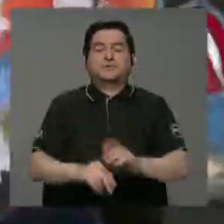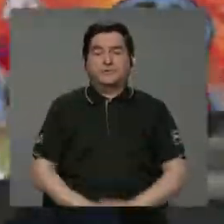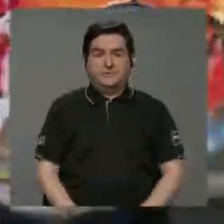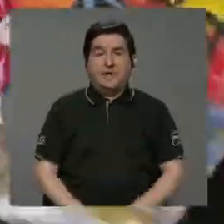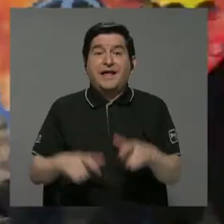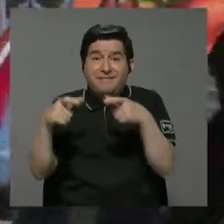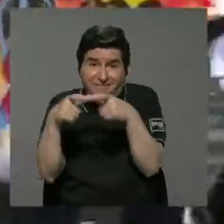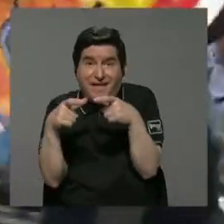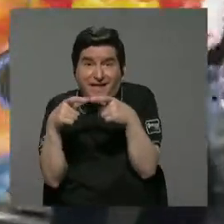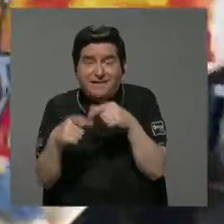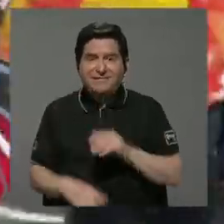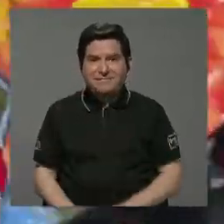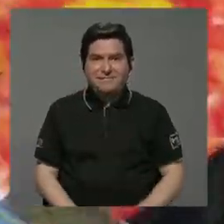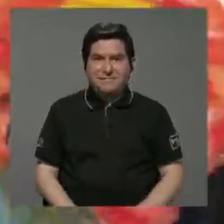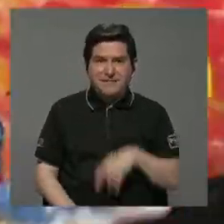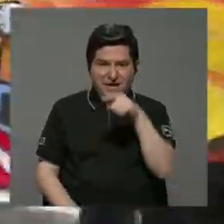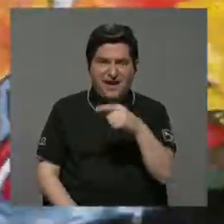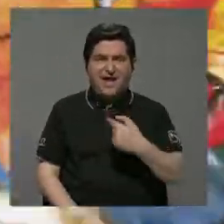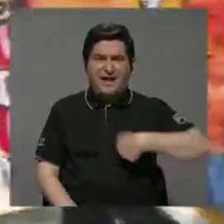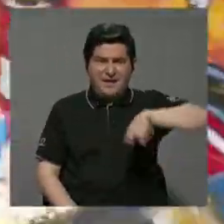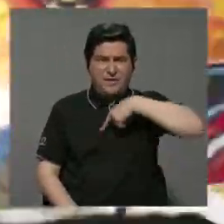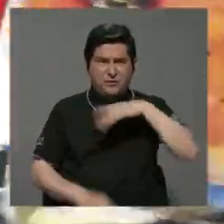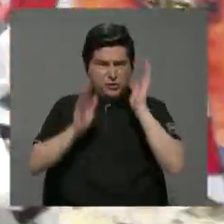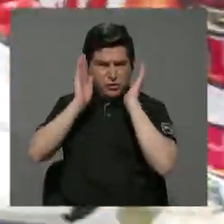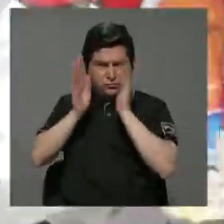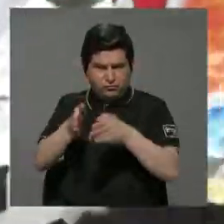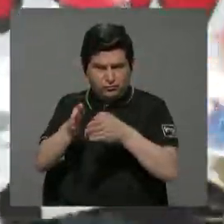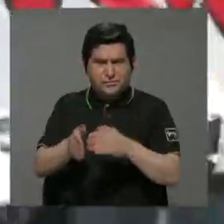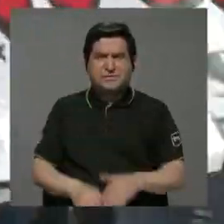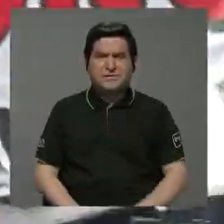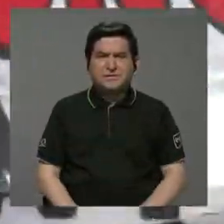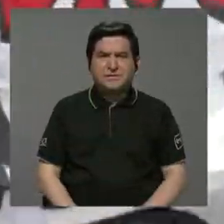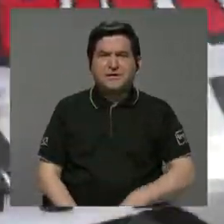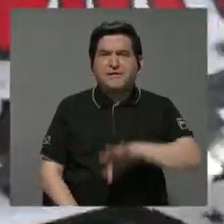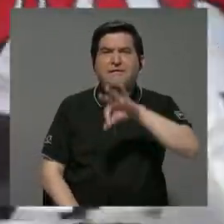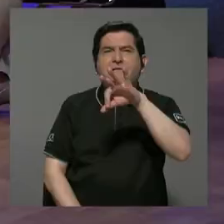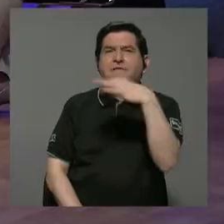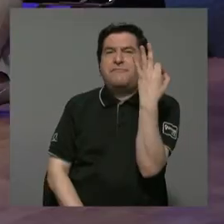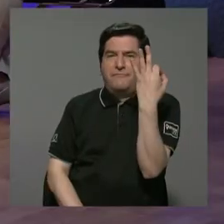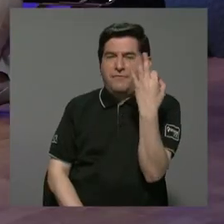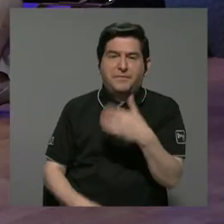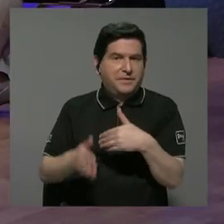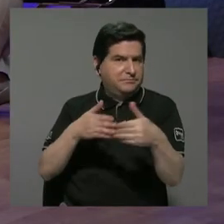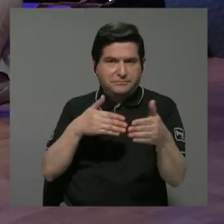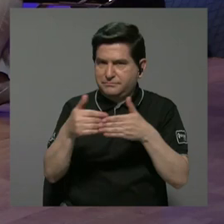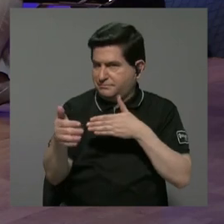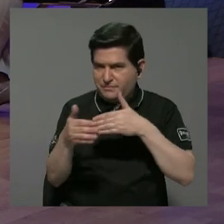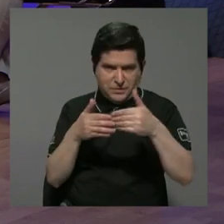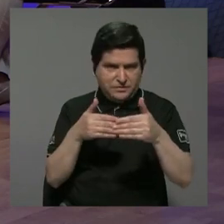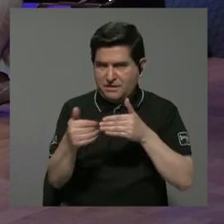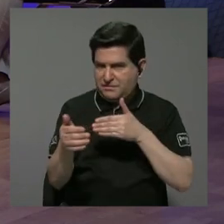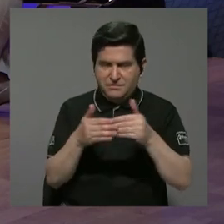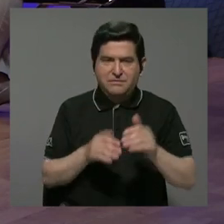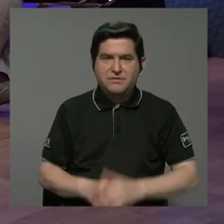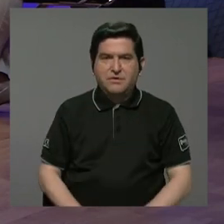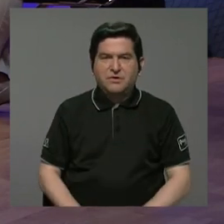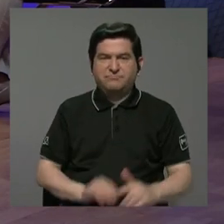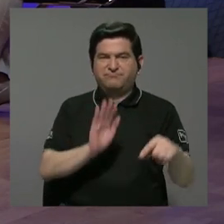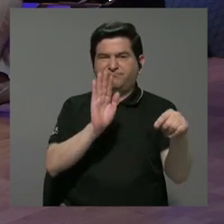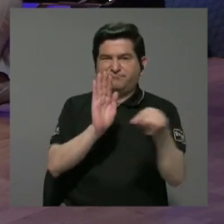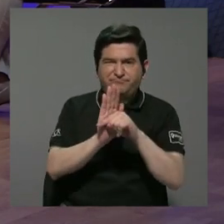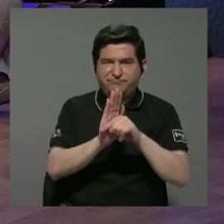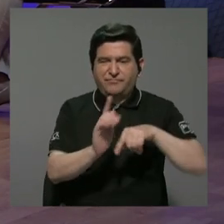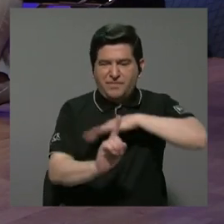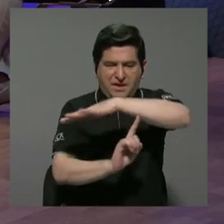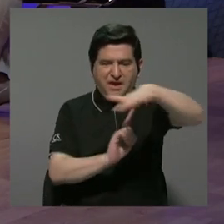es hacia allá donde tenemos que poner atención, hacia cómo, pese a lo negativo